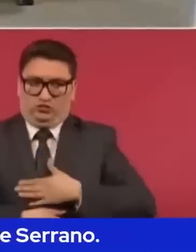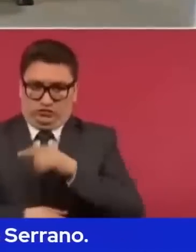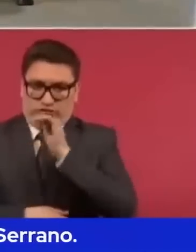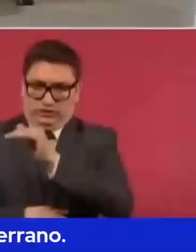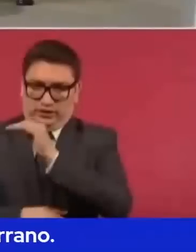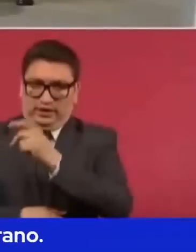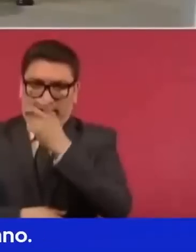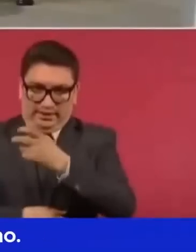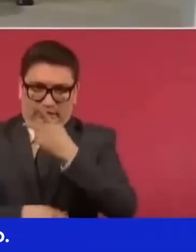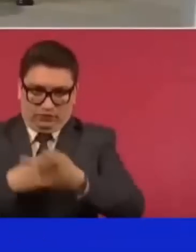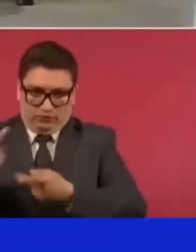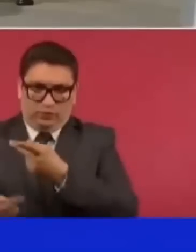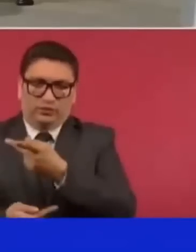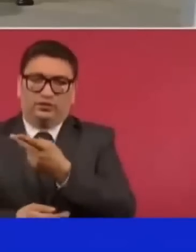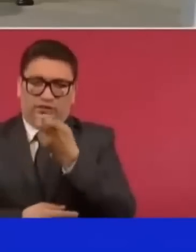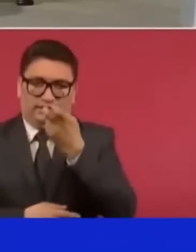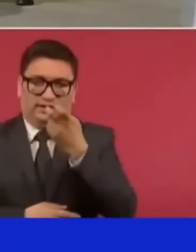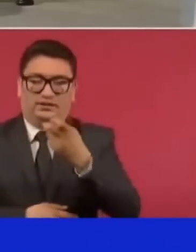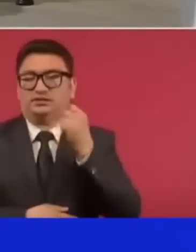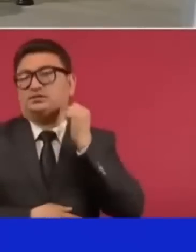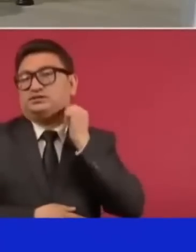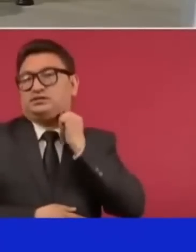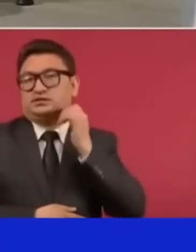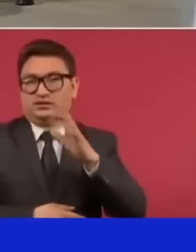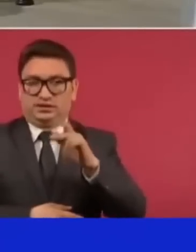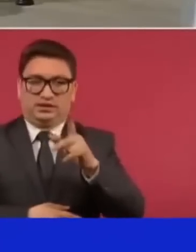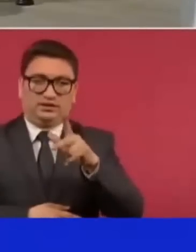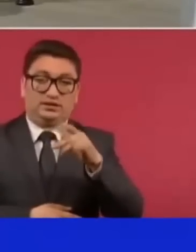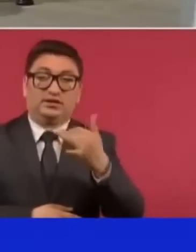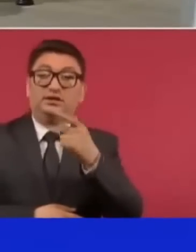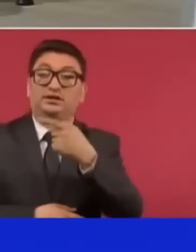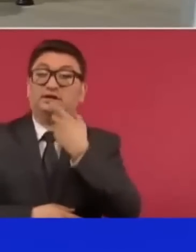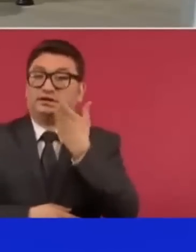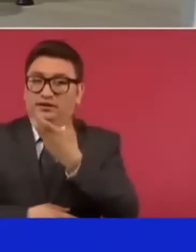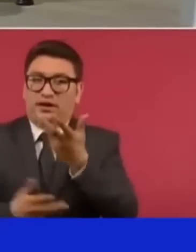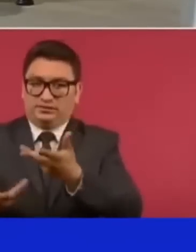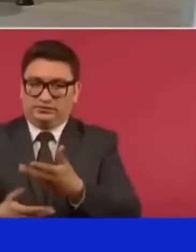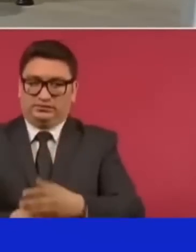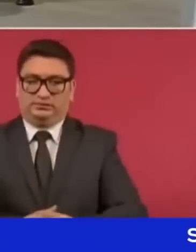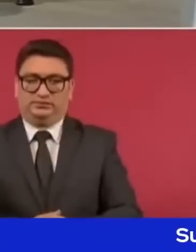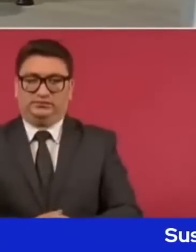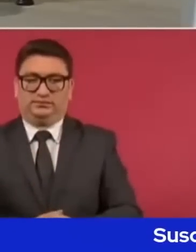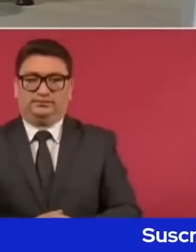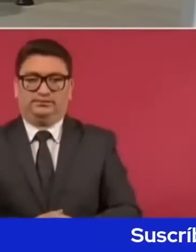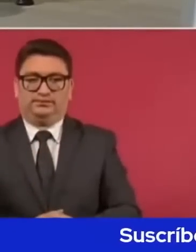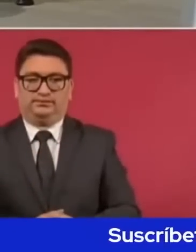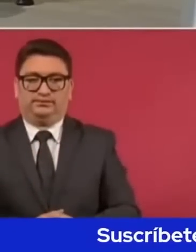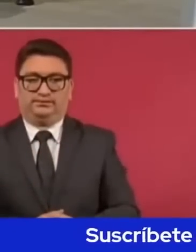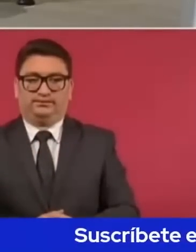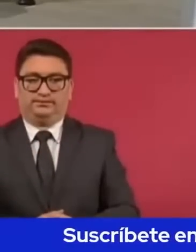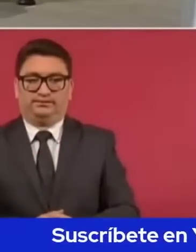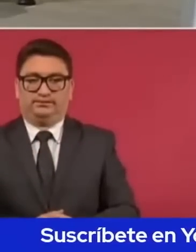es precisamente lo que el senador Grassley está haciendo. Ya.